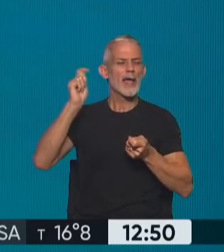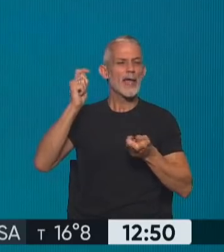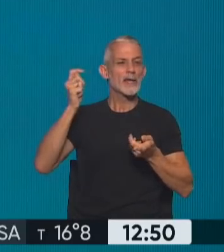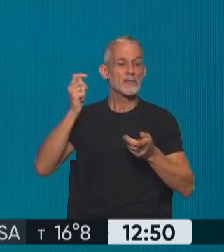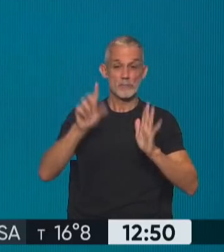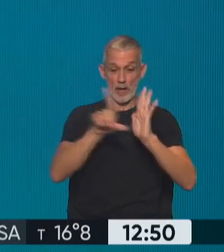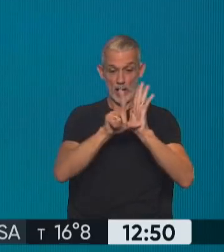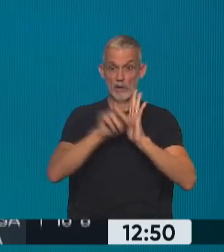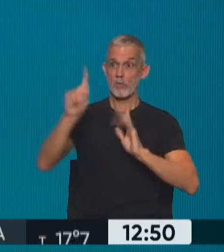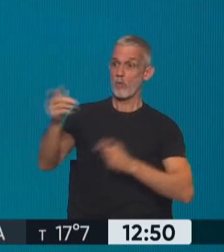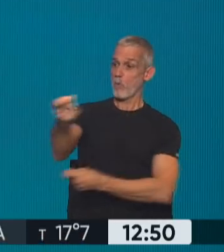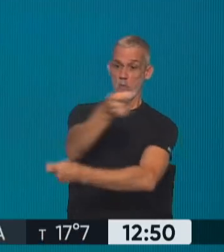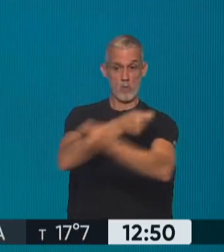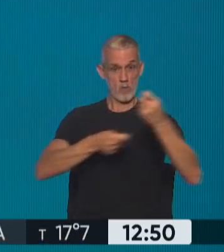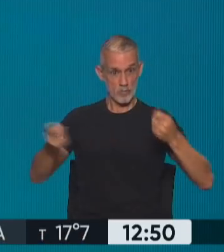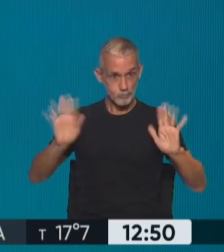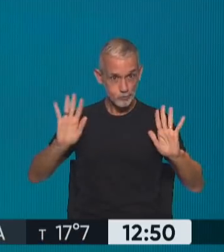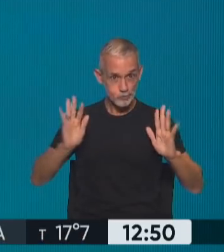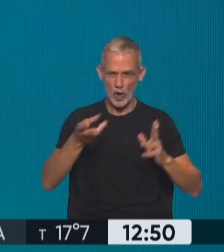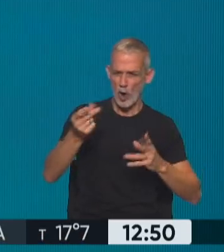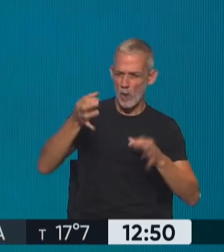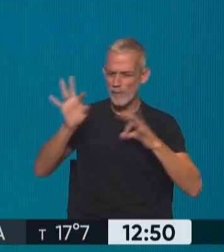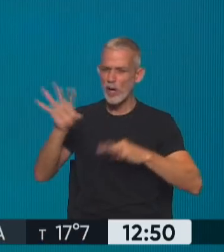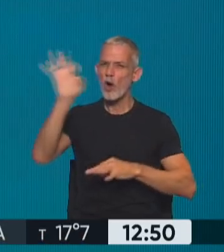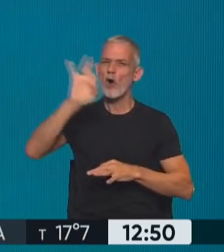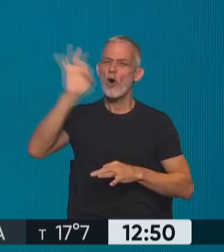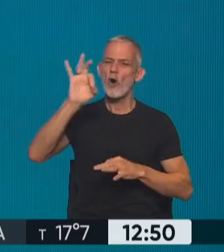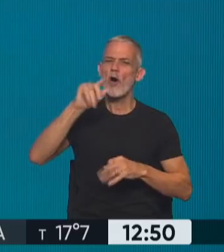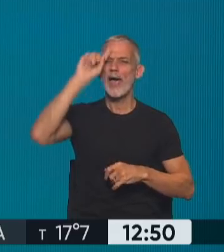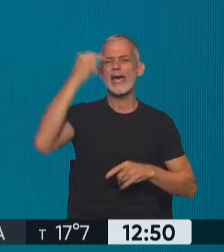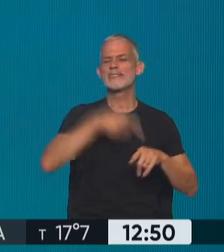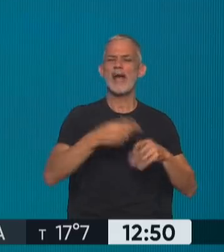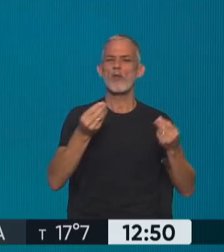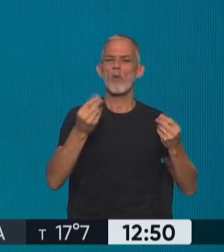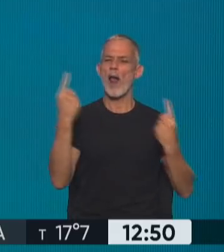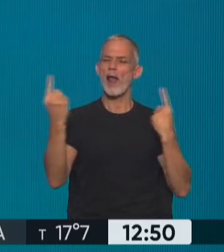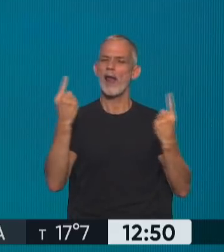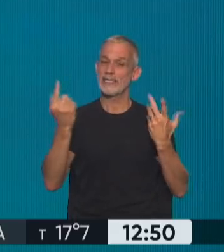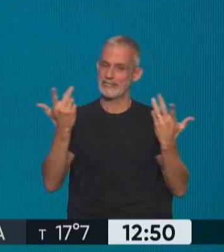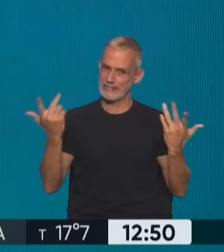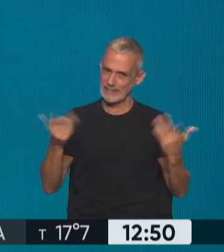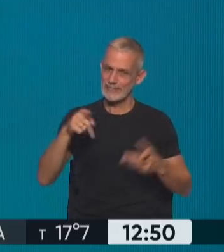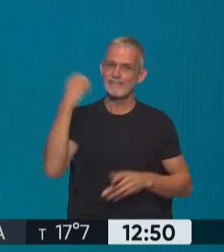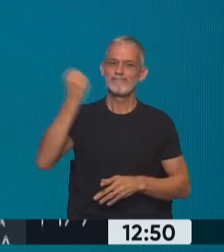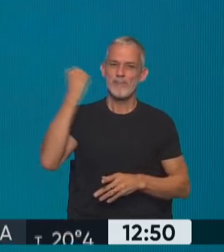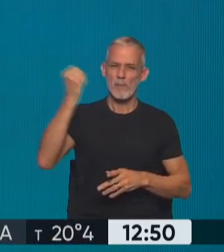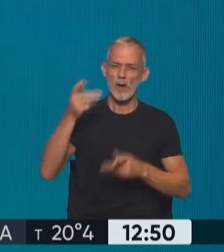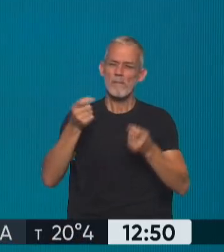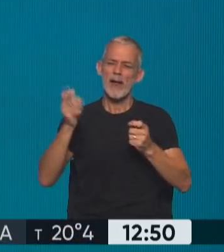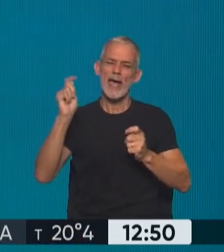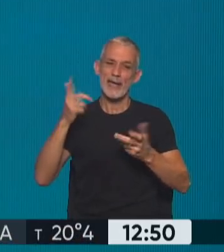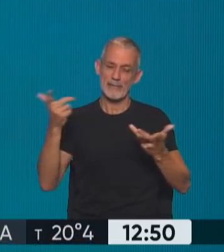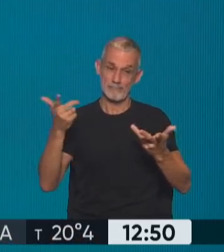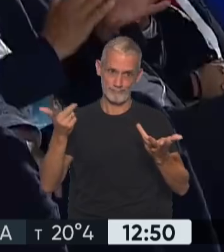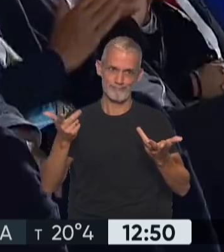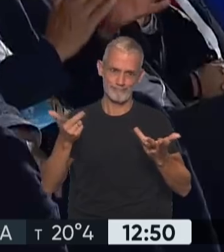las leyes del mercado o las leyes de los estados. Esto es la clave,